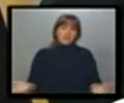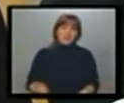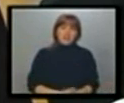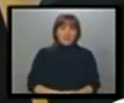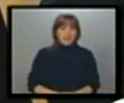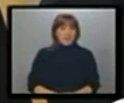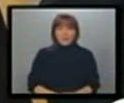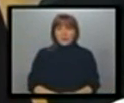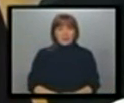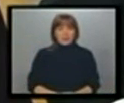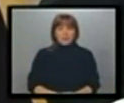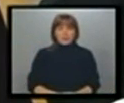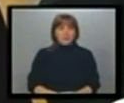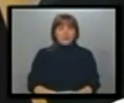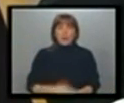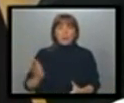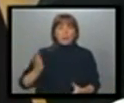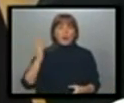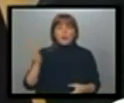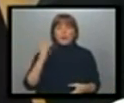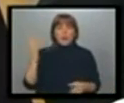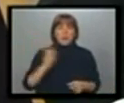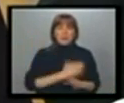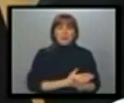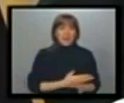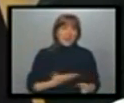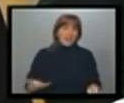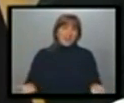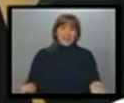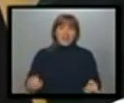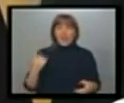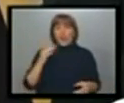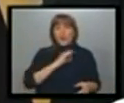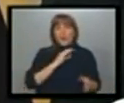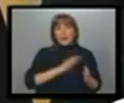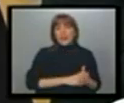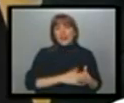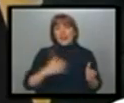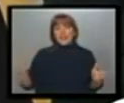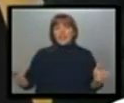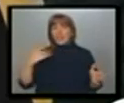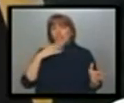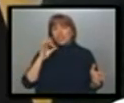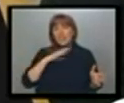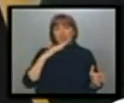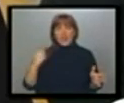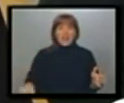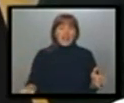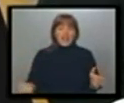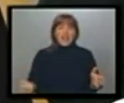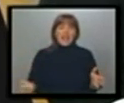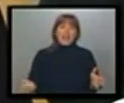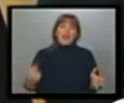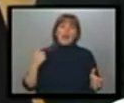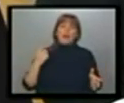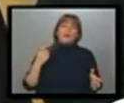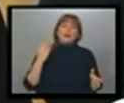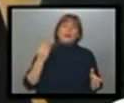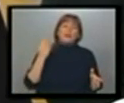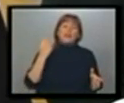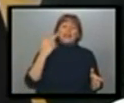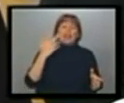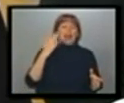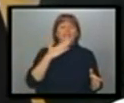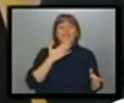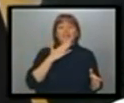una baja importante en lo que es la producción proyectada para esta campaña de soja. Esto producto, obviamente, Dani, de las tres primeras semanas de abril